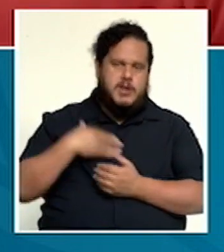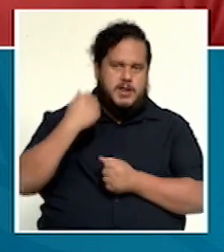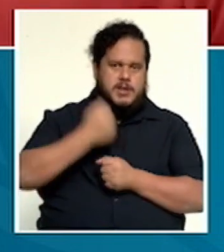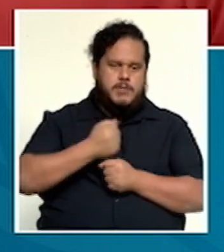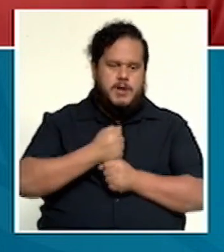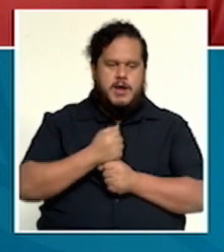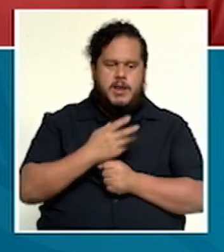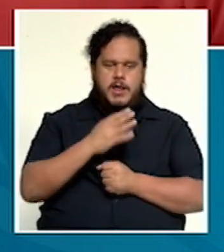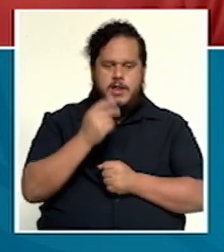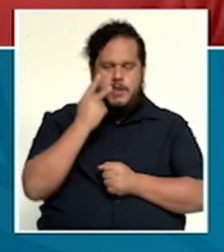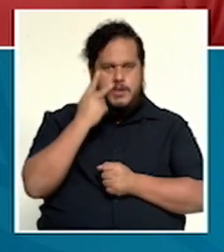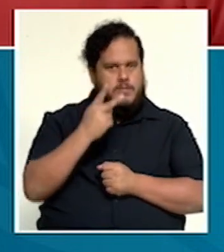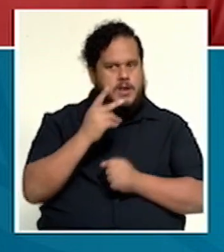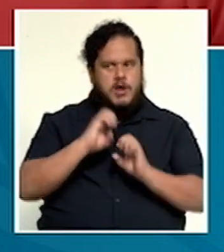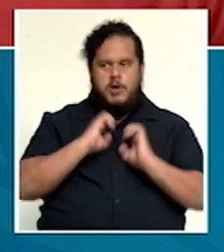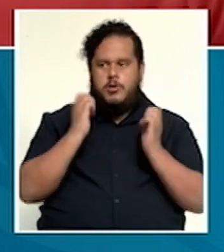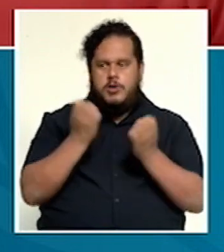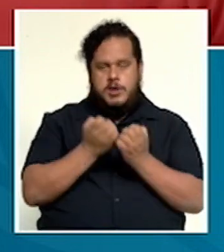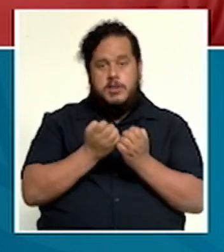y ver los estadios